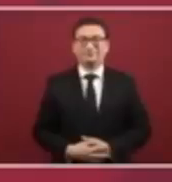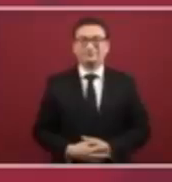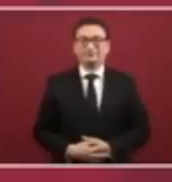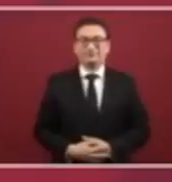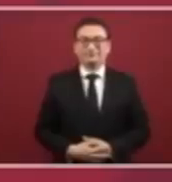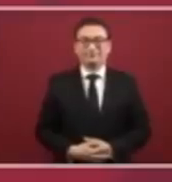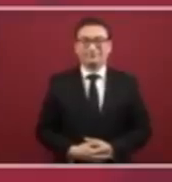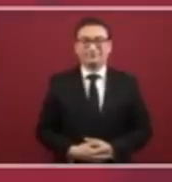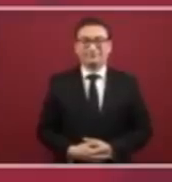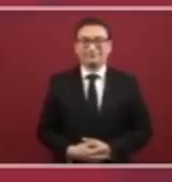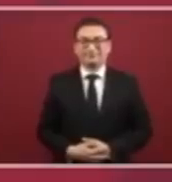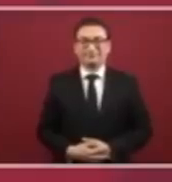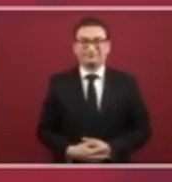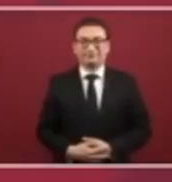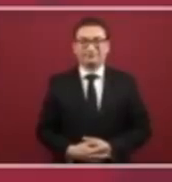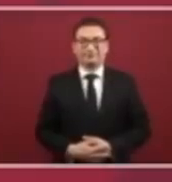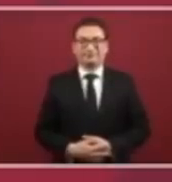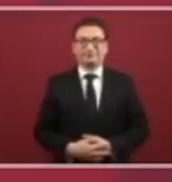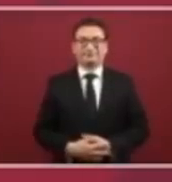Ya hasta tenemos que